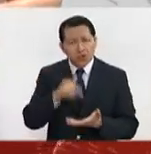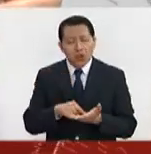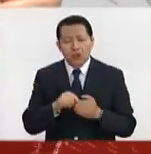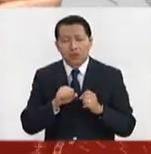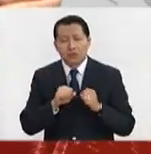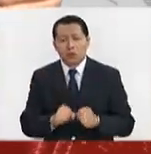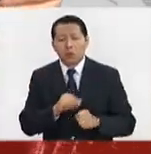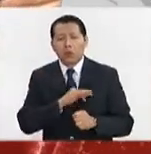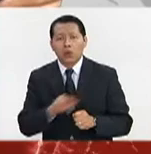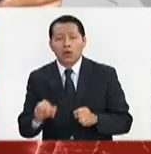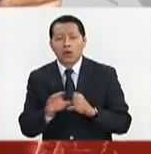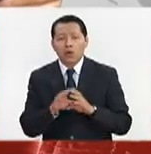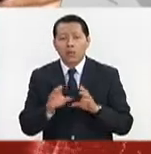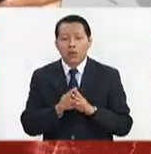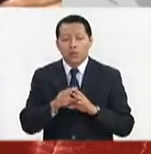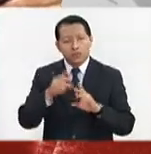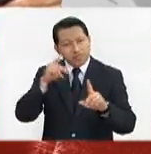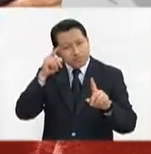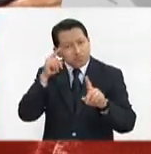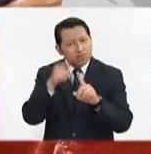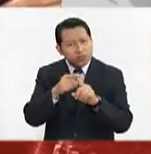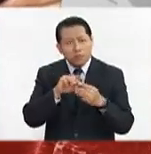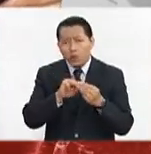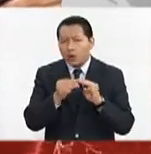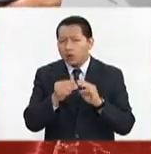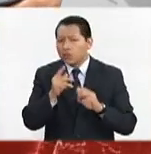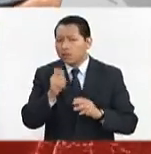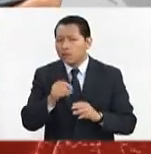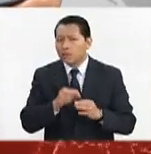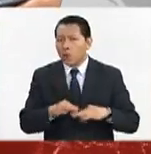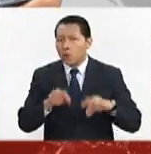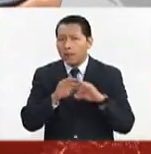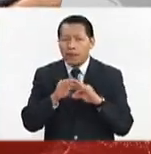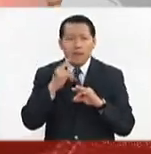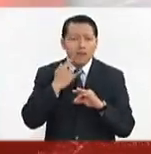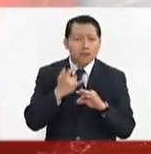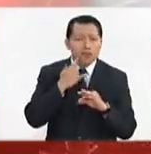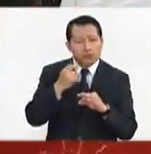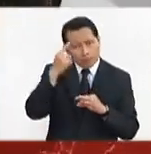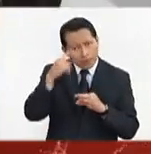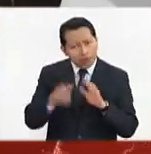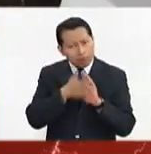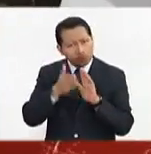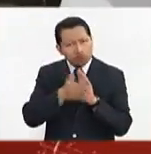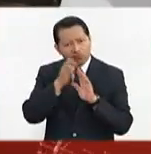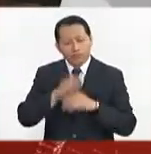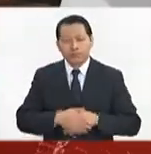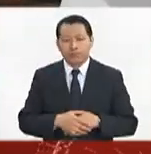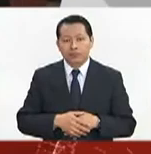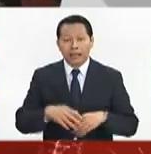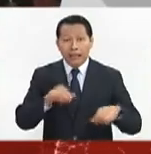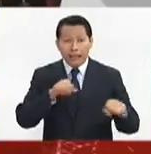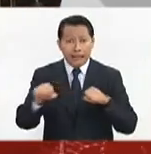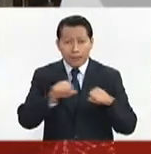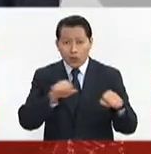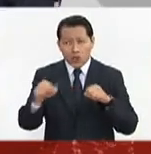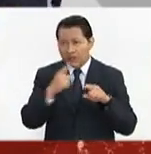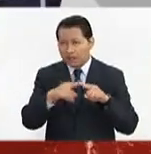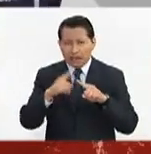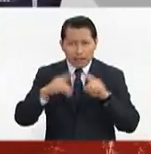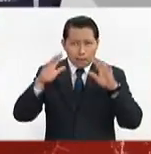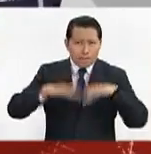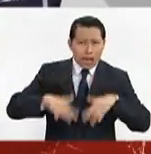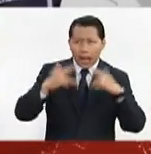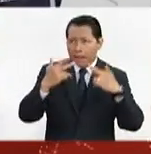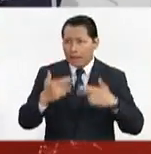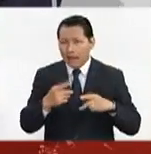las modificaciones estén motivadas por darle suficiencia al esfuerzo de reconstrucción. Afectados por los terremotos podrán acceder